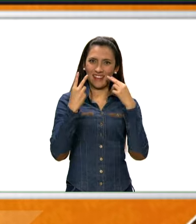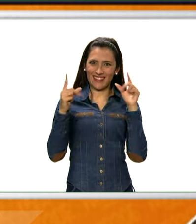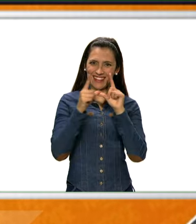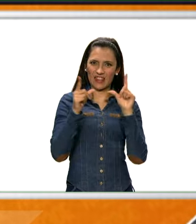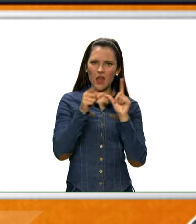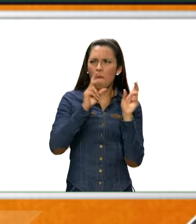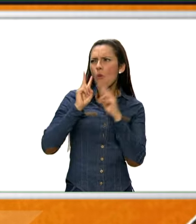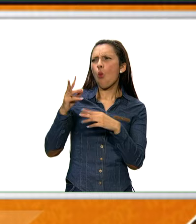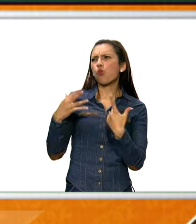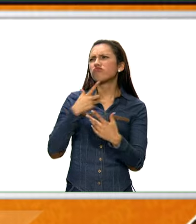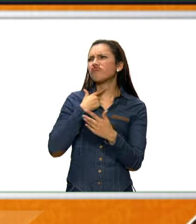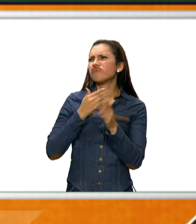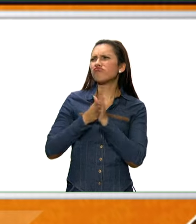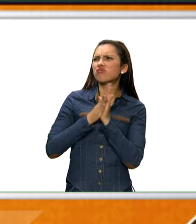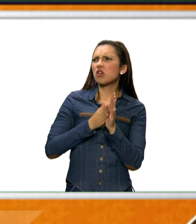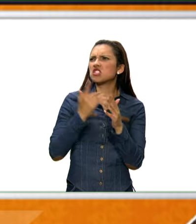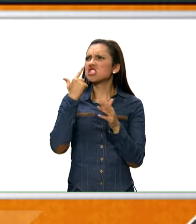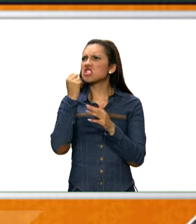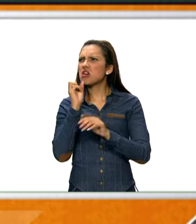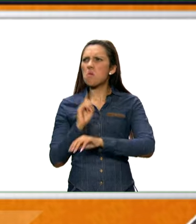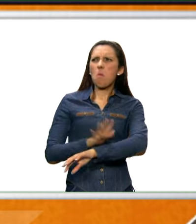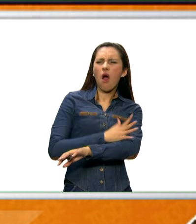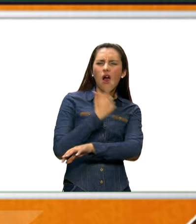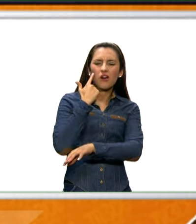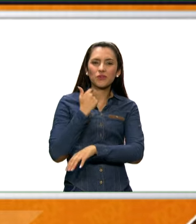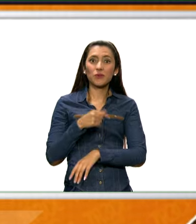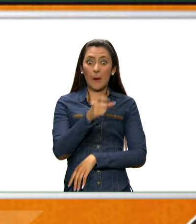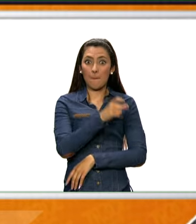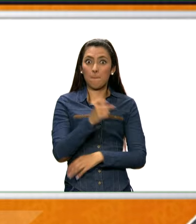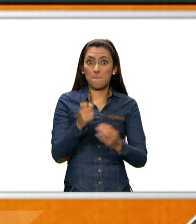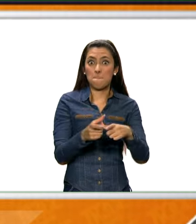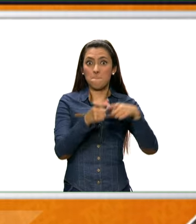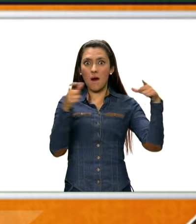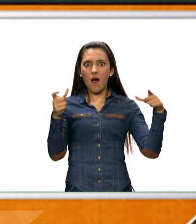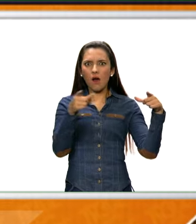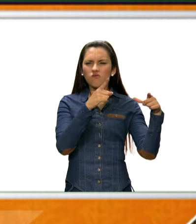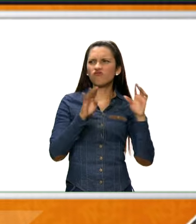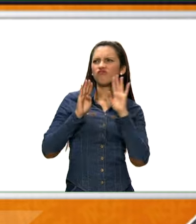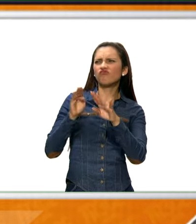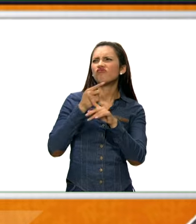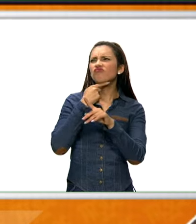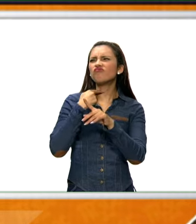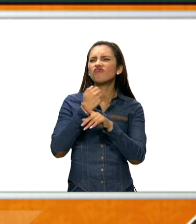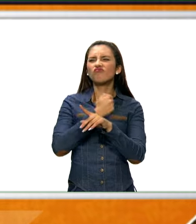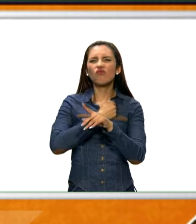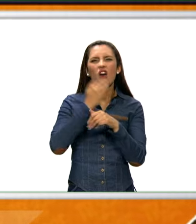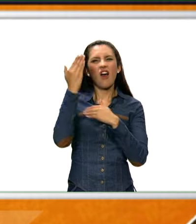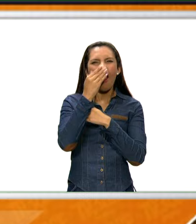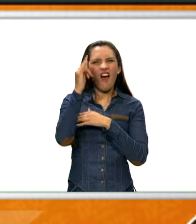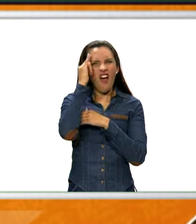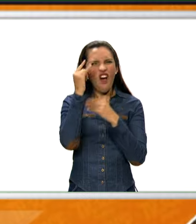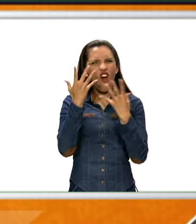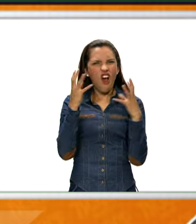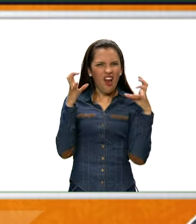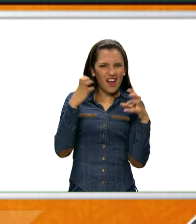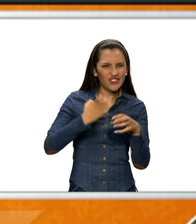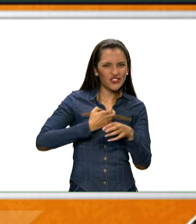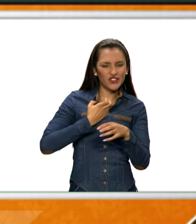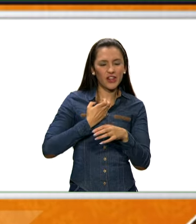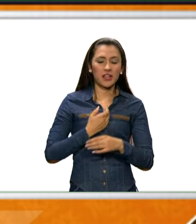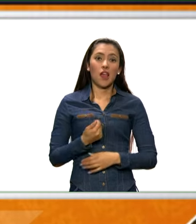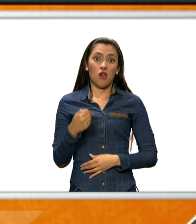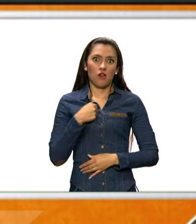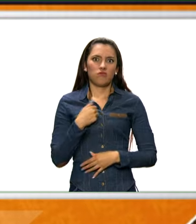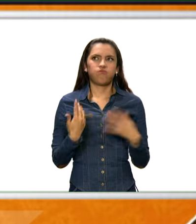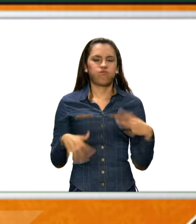increíble. Tenemos un nicho muy, muy específico de fans que son fans del cine de culto, entonces me siento